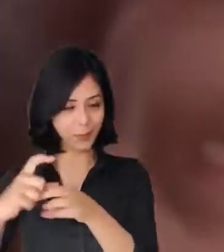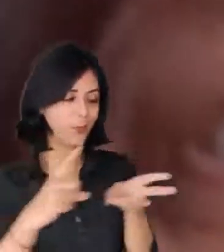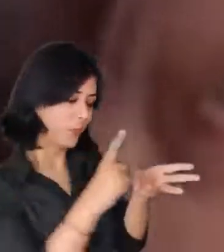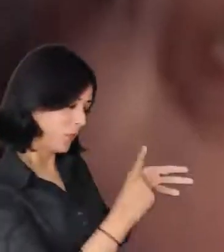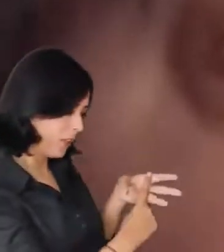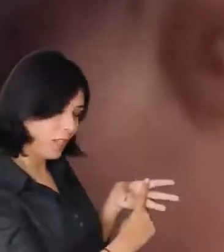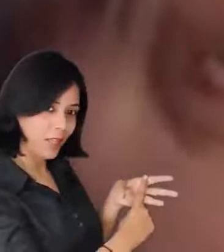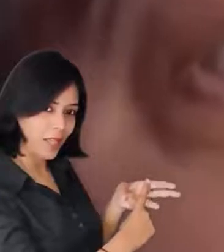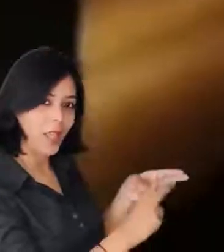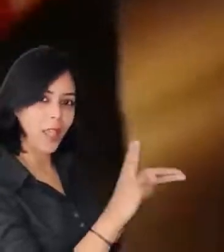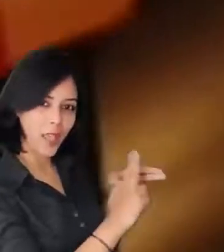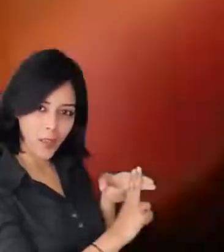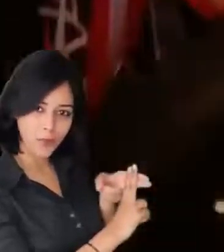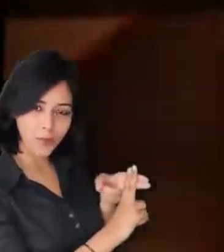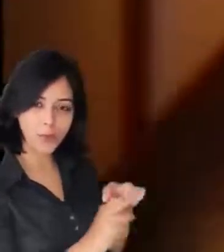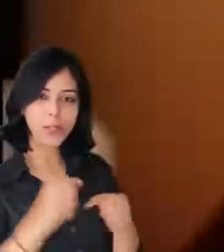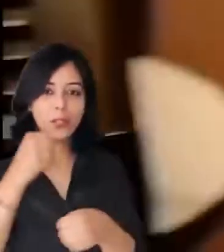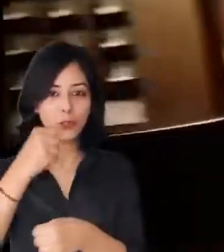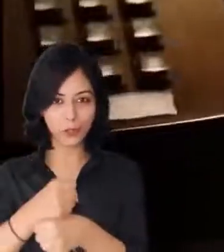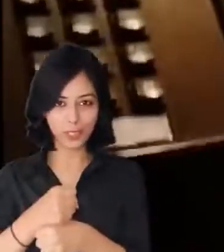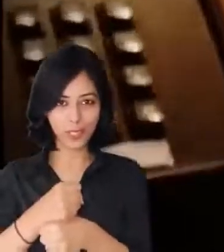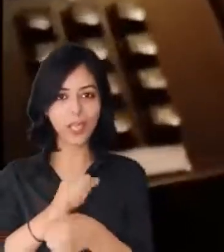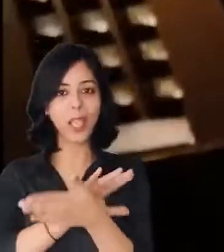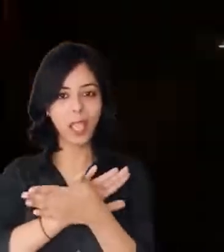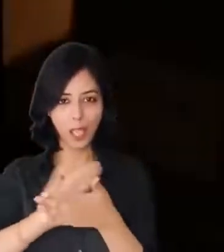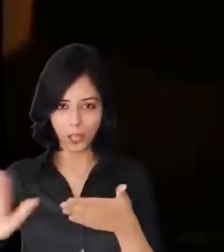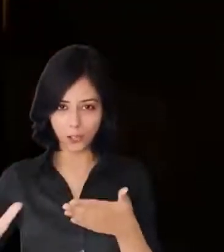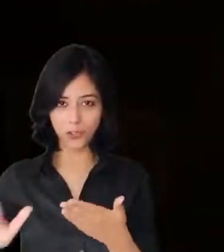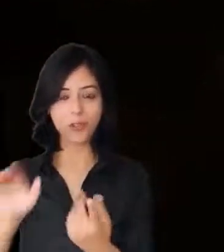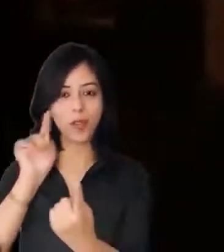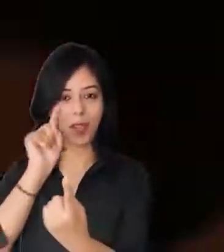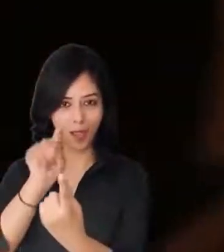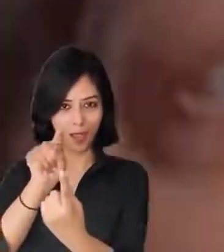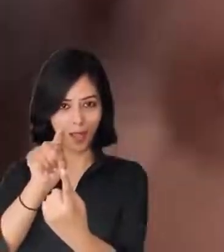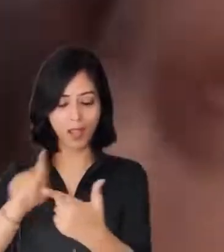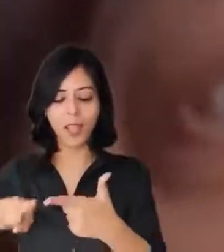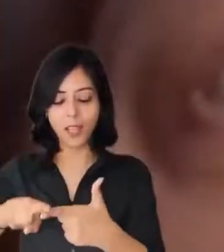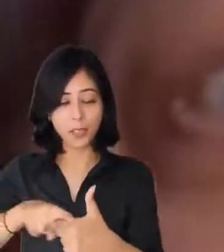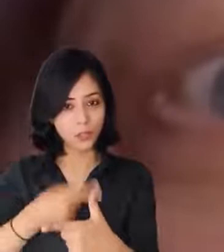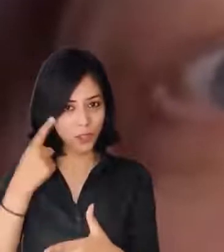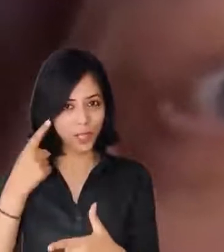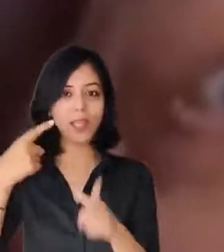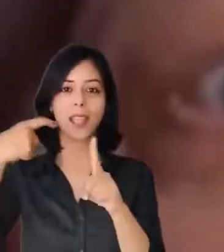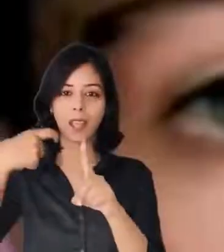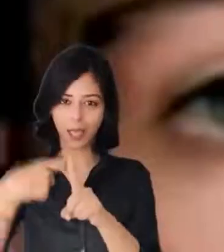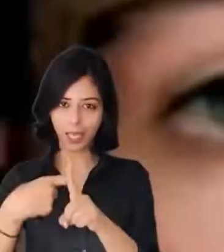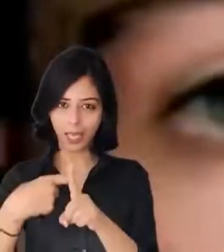varias llamadas y desperté a muchas personas. Las contactaba y trataba de conseguir